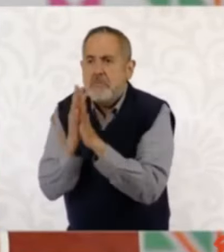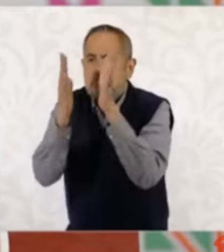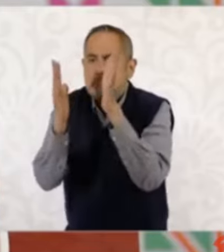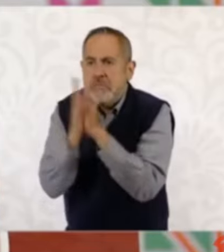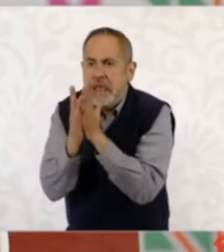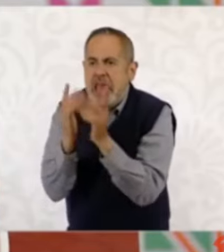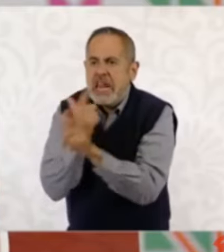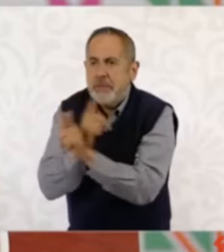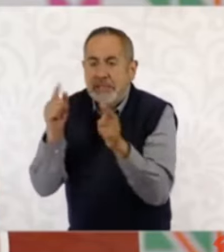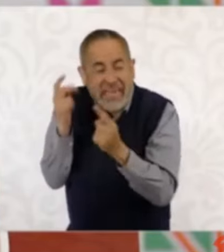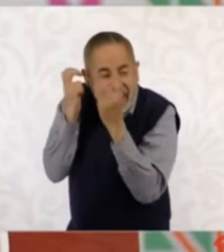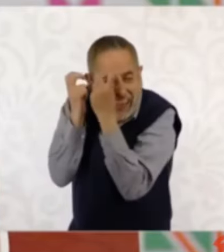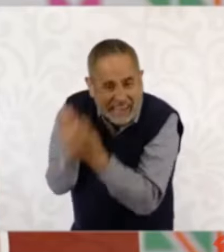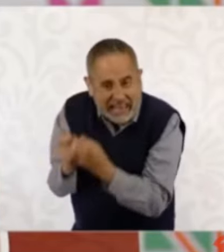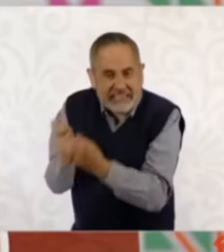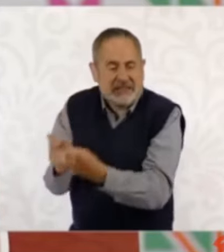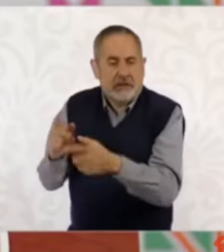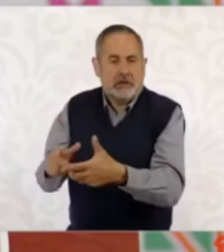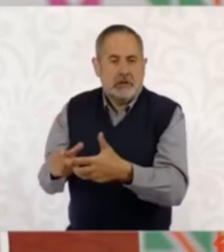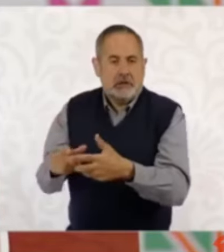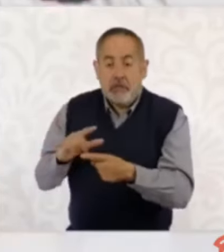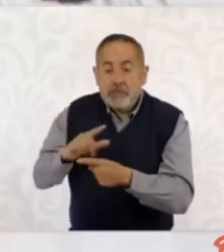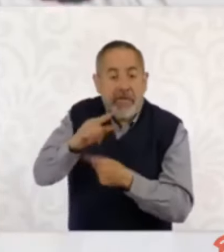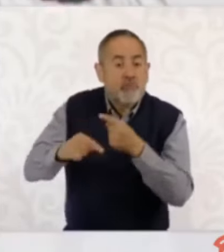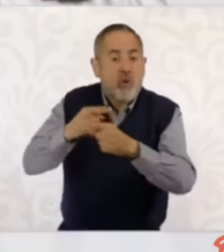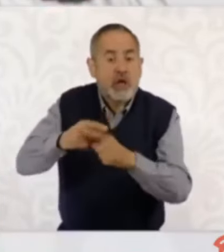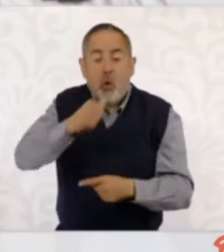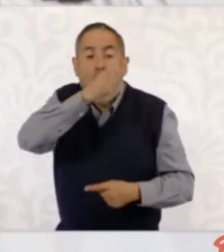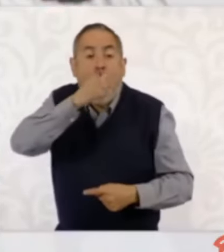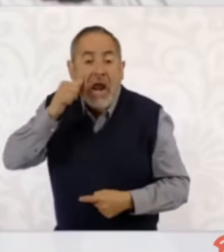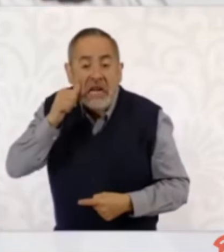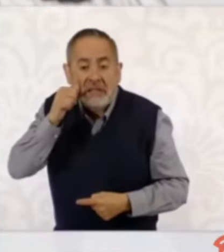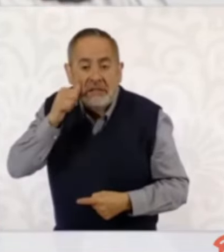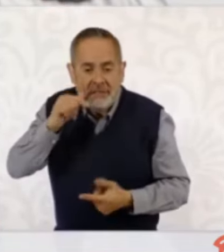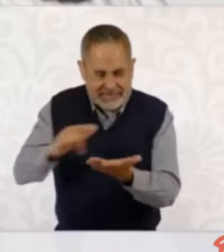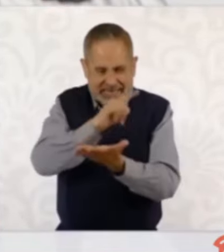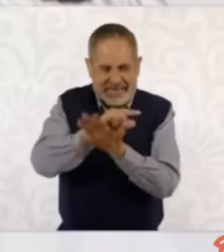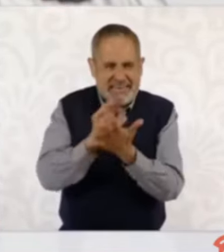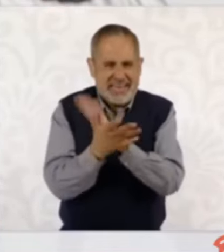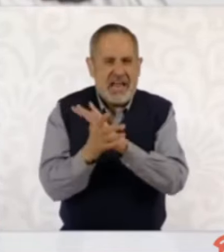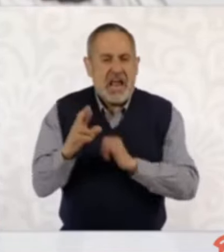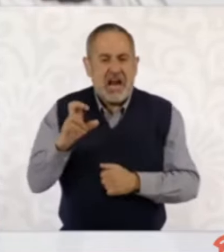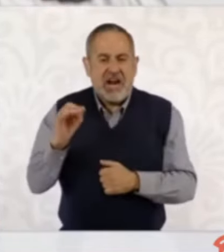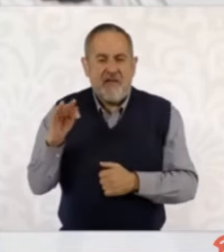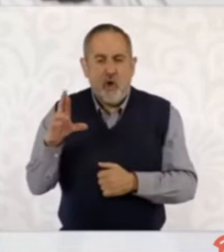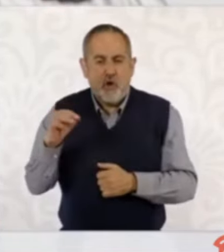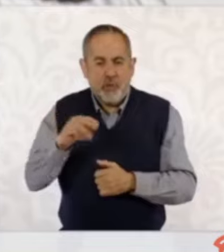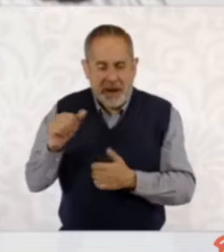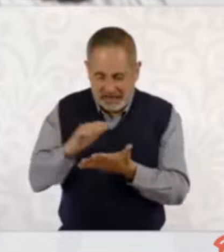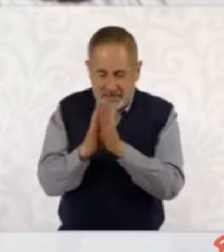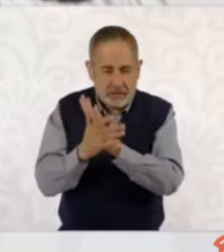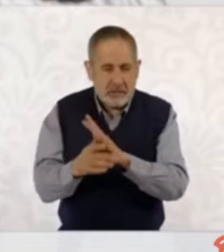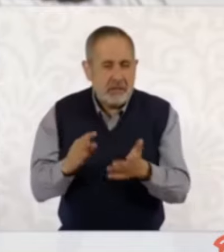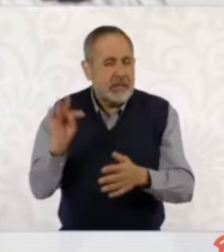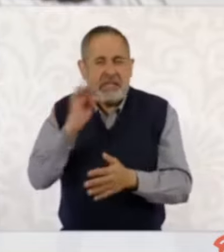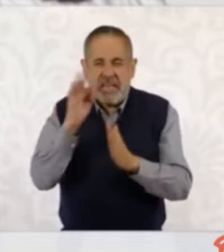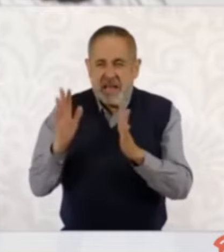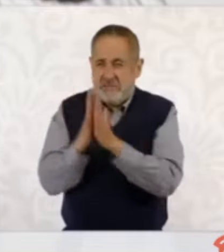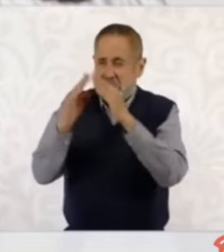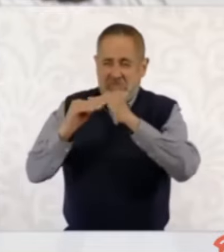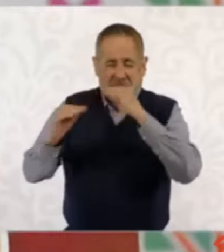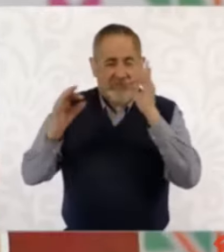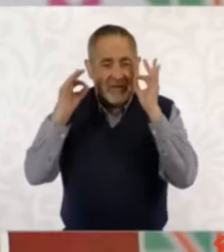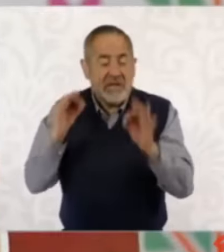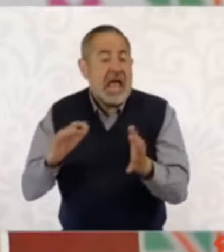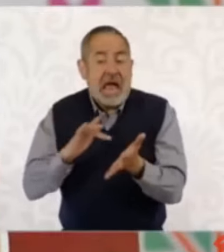libertades. Con Juárez, la Reforma. No hubiera habido democracia en México profunda